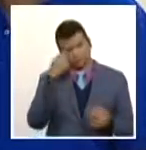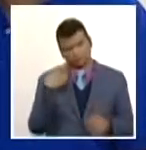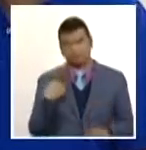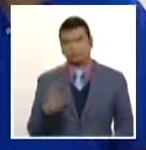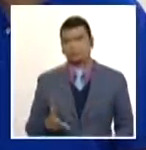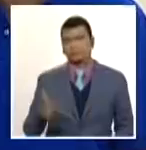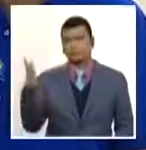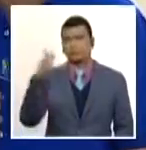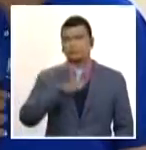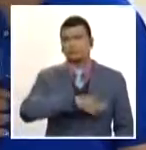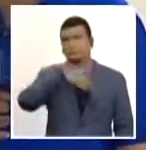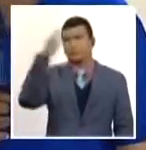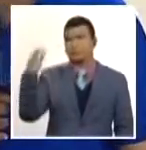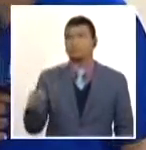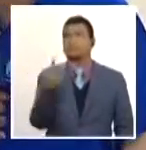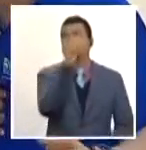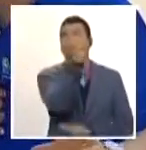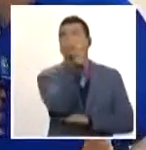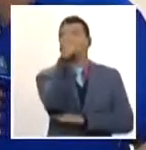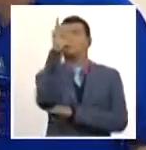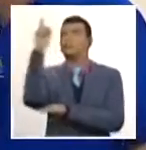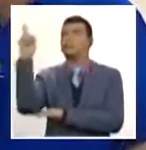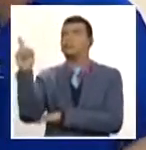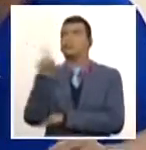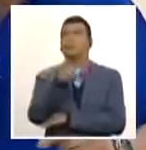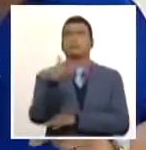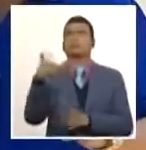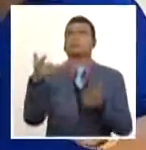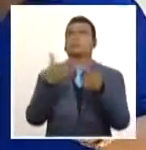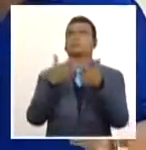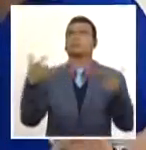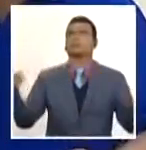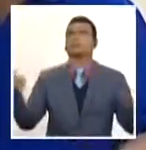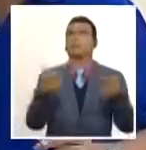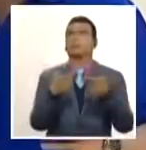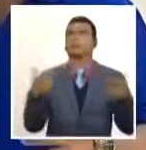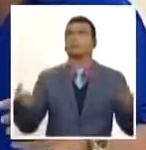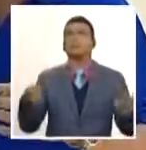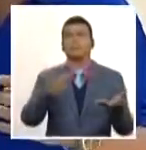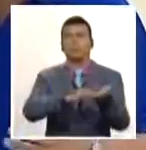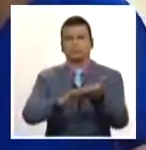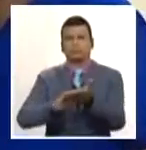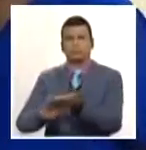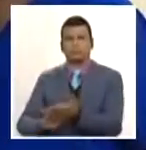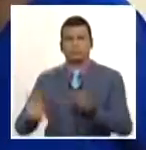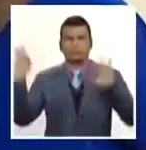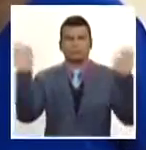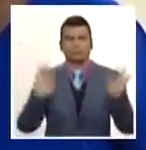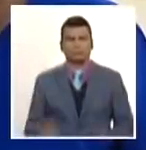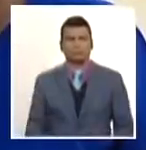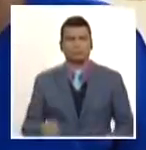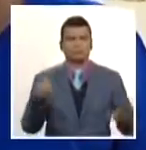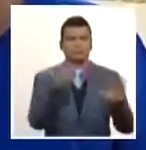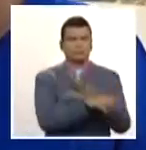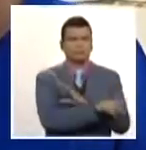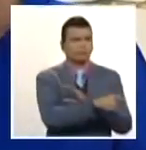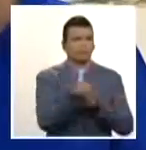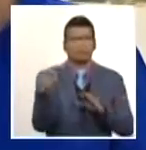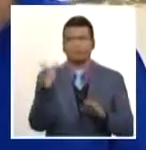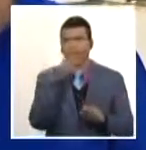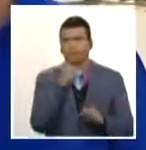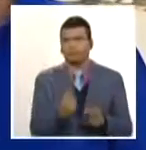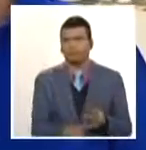al cerro las antenas. Exactamente, usted llega allá y son puras antenas. Entonces, hay mucho que adecuar. Efectivamente, no hay canecas, por ejemplo, para la disposición